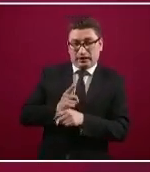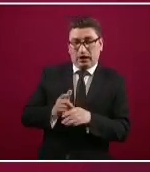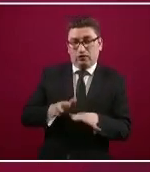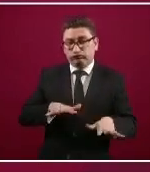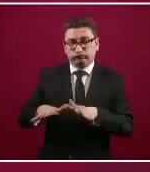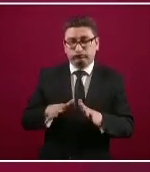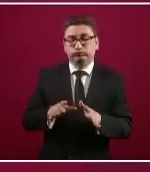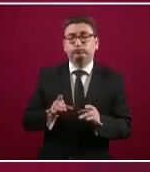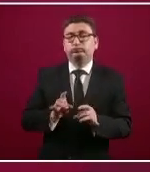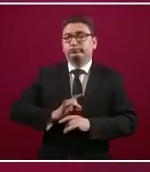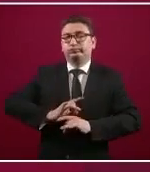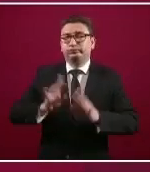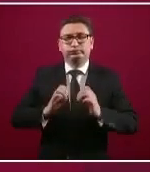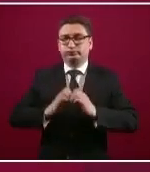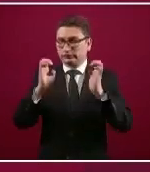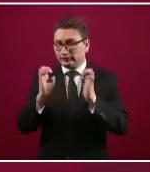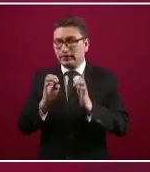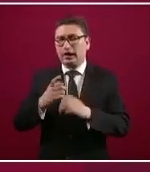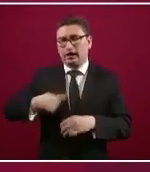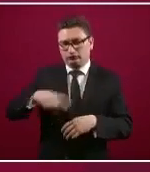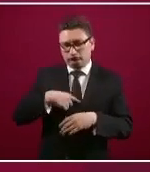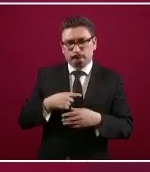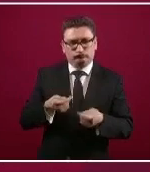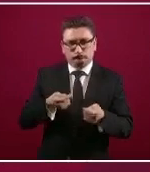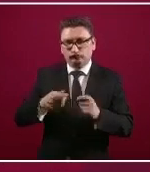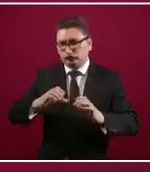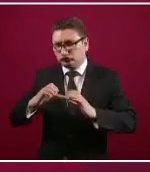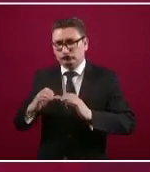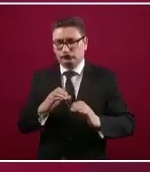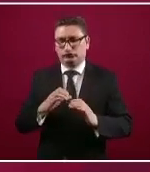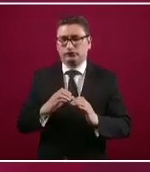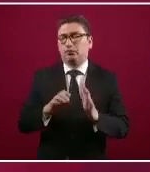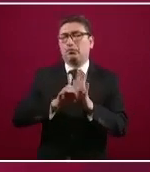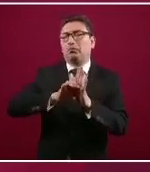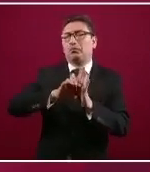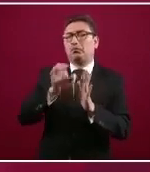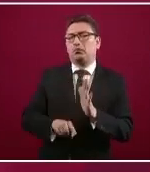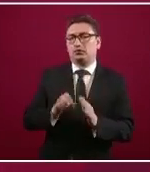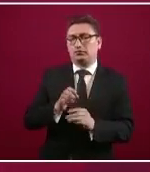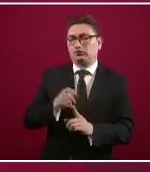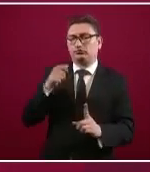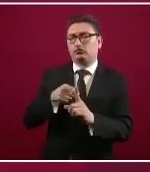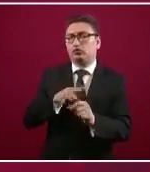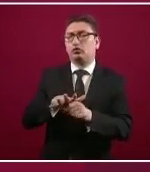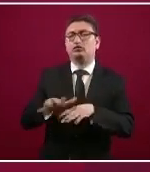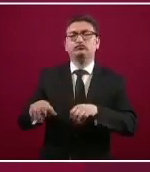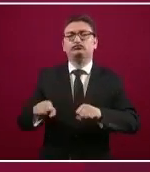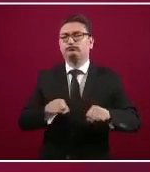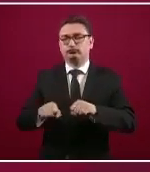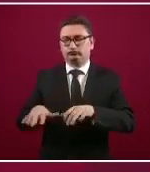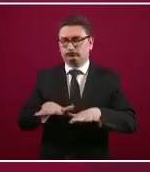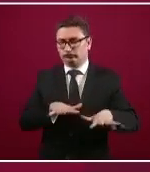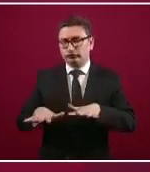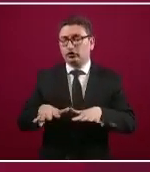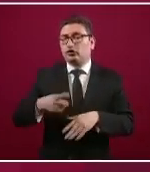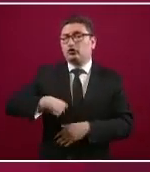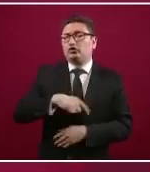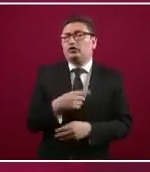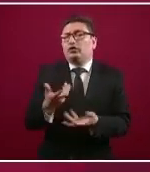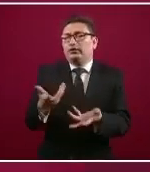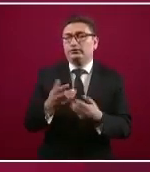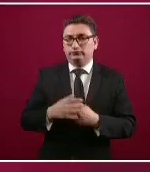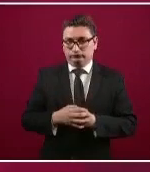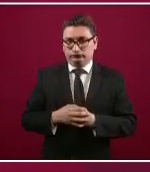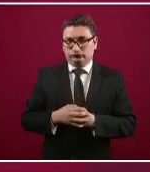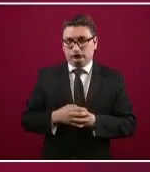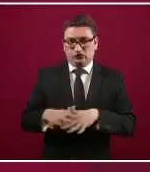pudiera presentar. Por ejemplo, en el tema particular de los sismos, no podemos nosotros